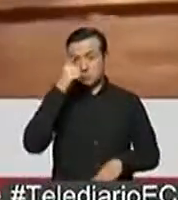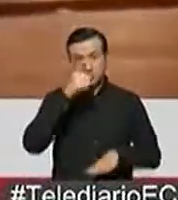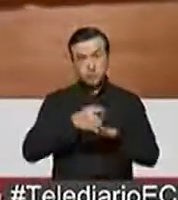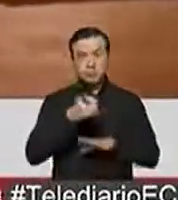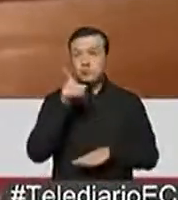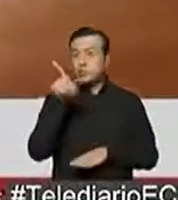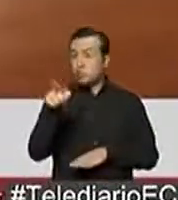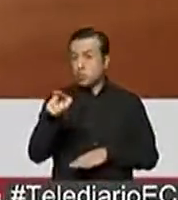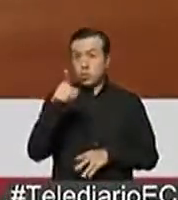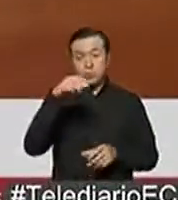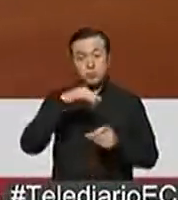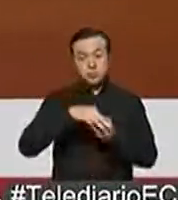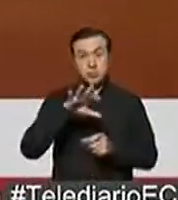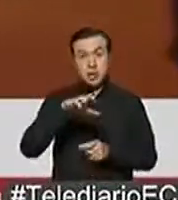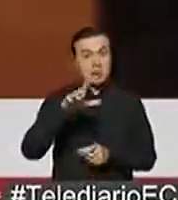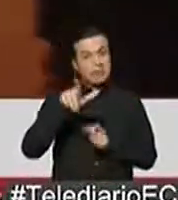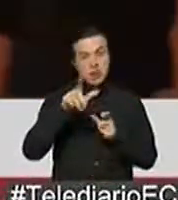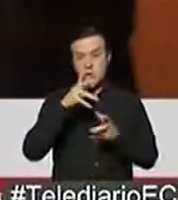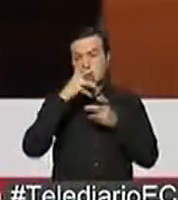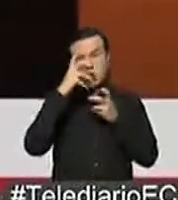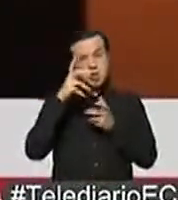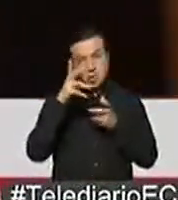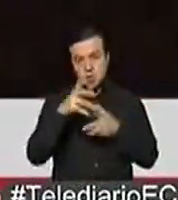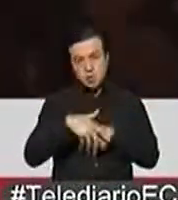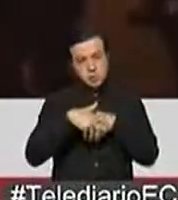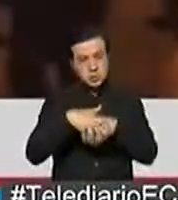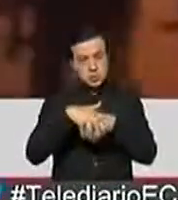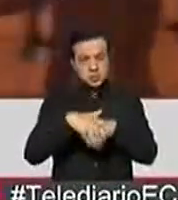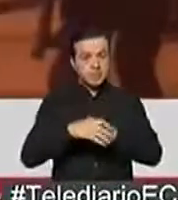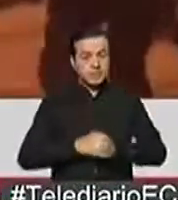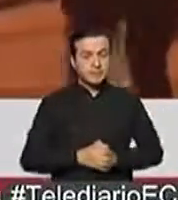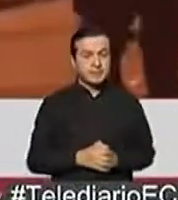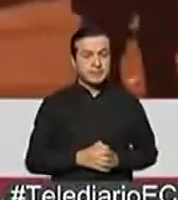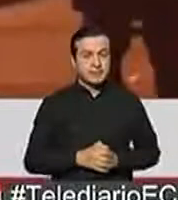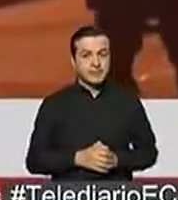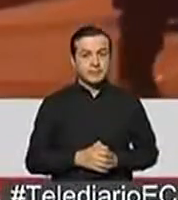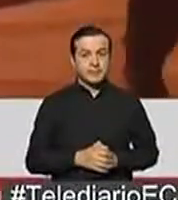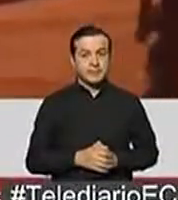fraude electoral en los comicios del pasado 20 de octubre.